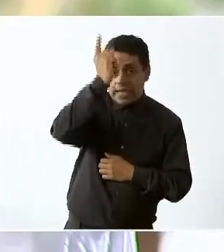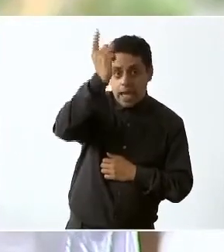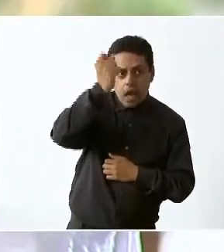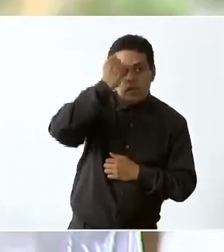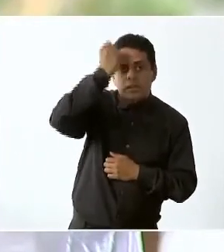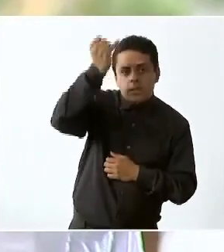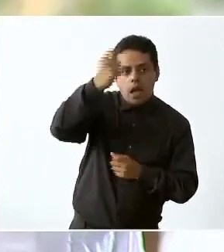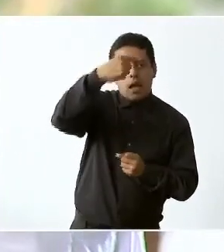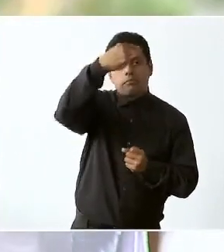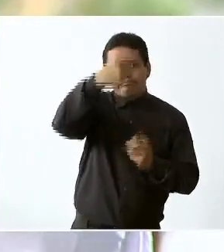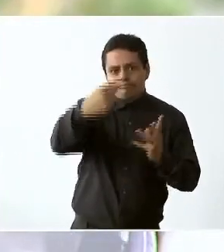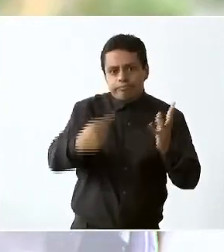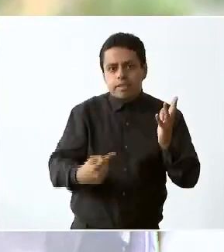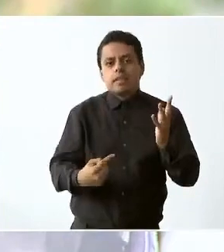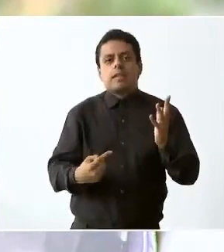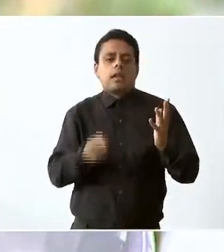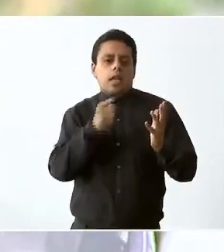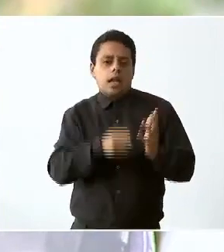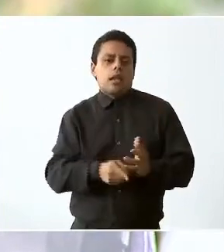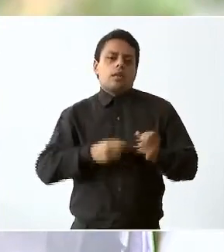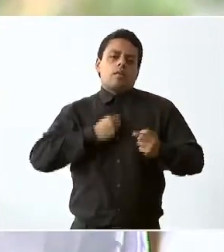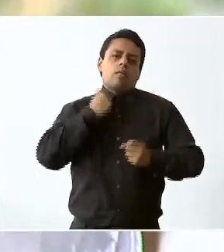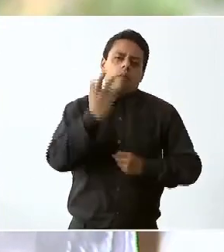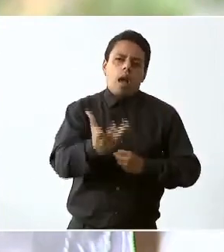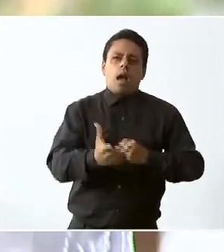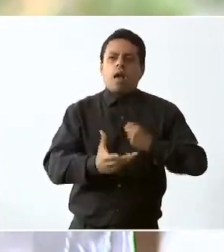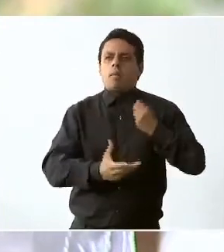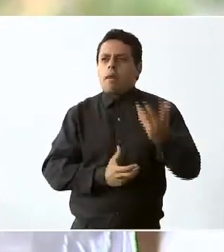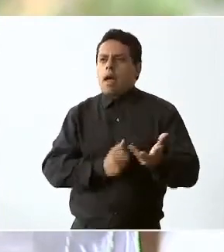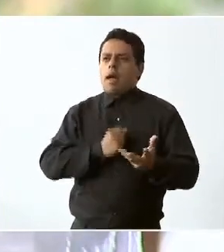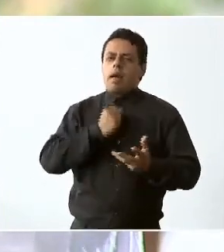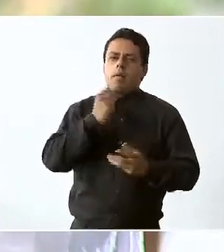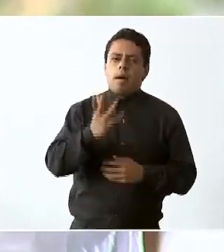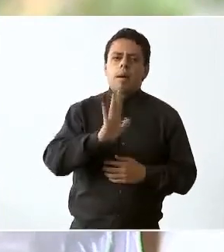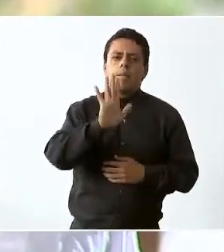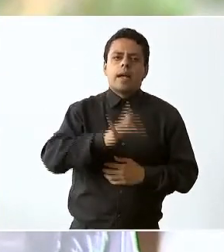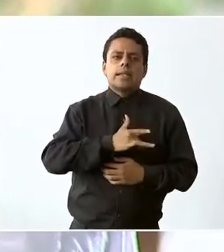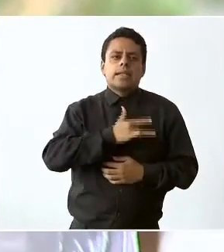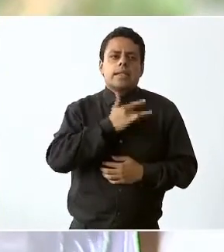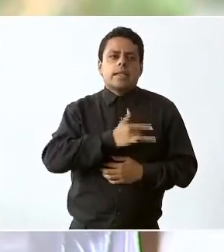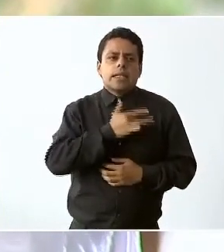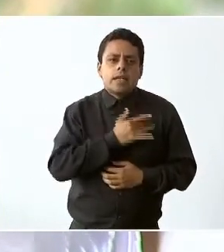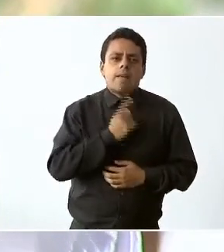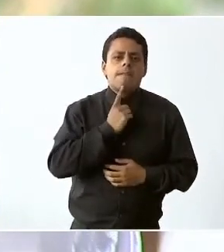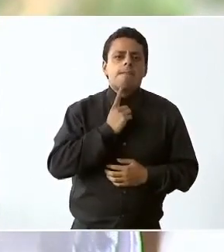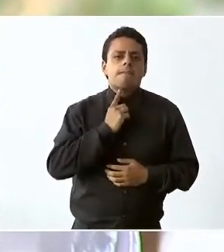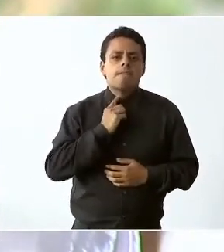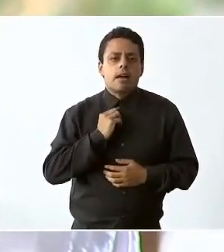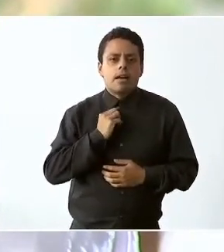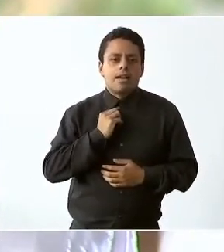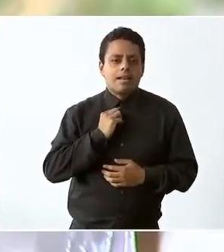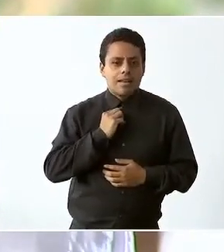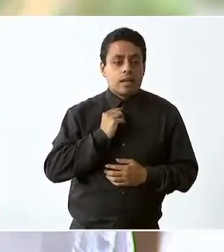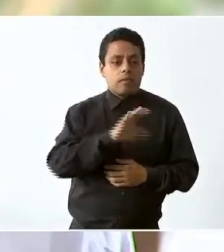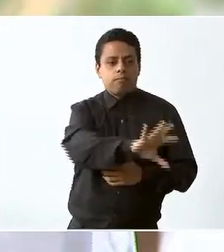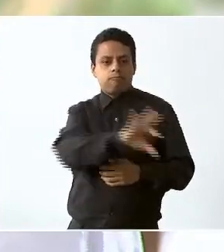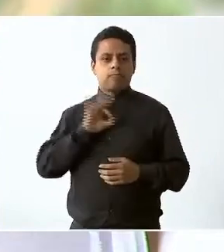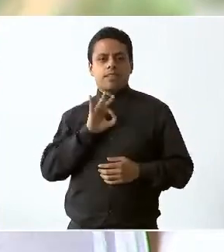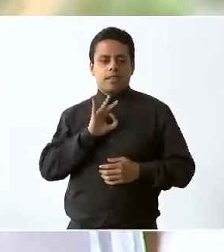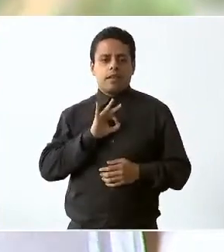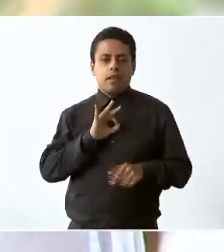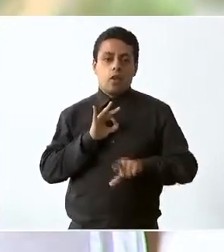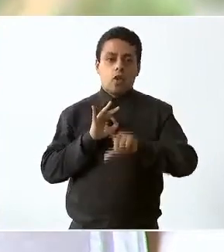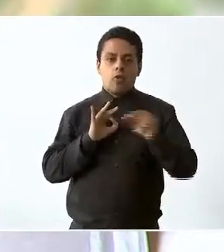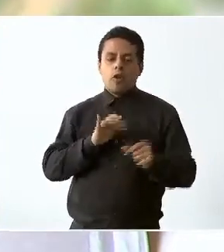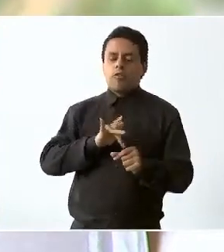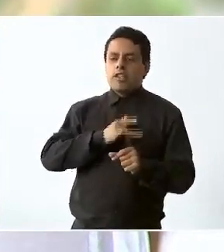se ha dicho, afloraban a partir de un impulso erótico y toda sensibilidad se transformaba en